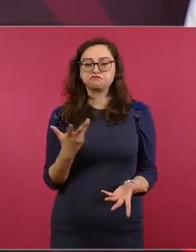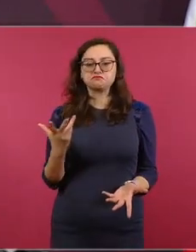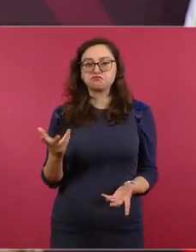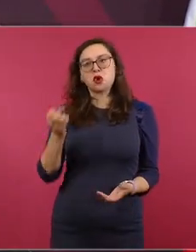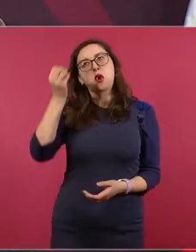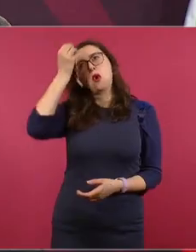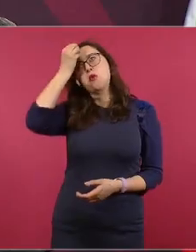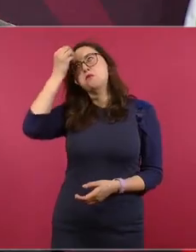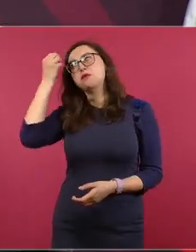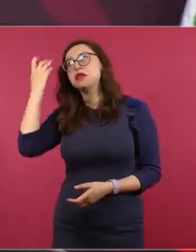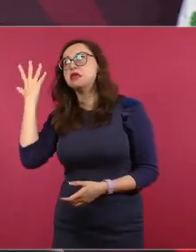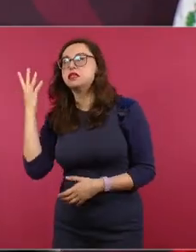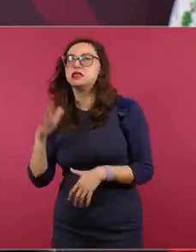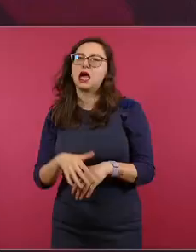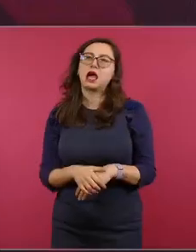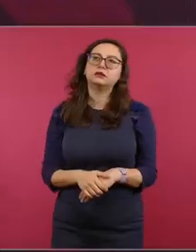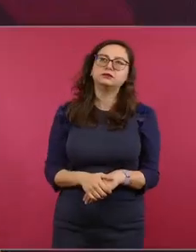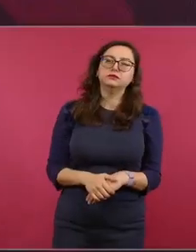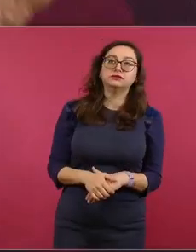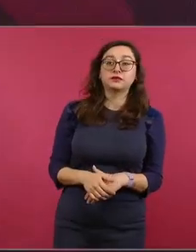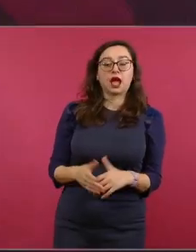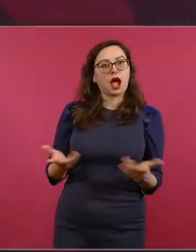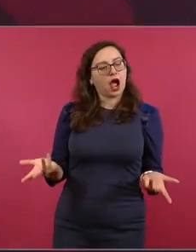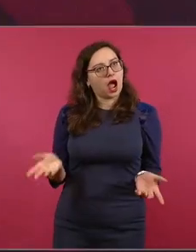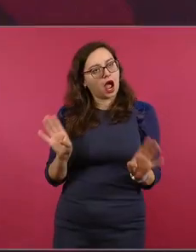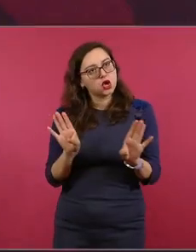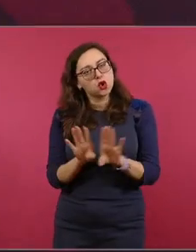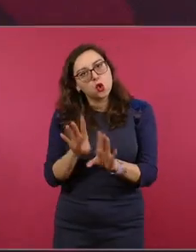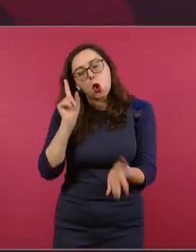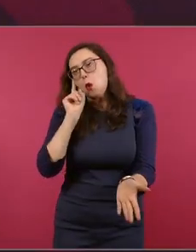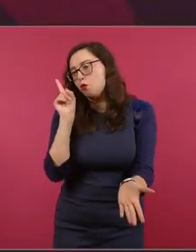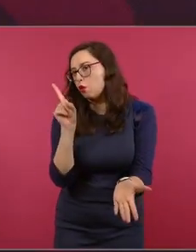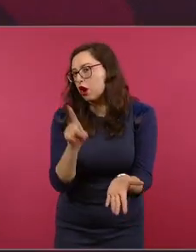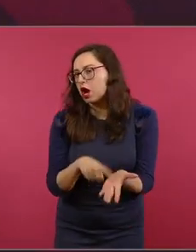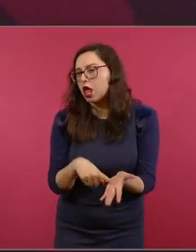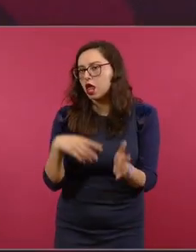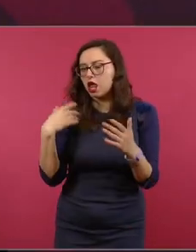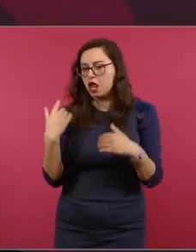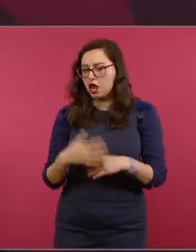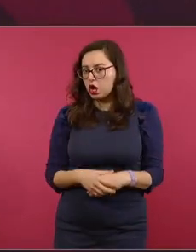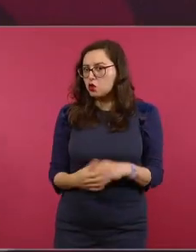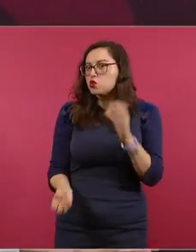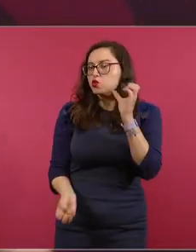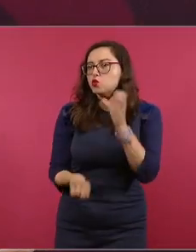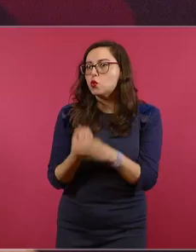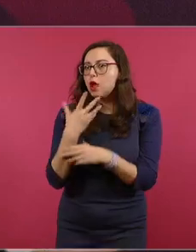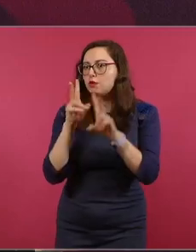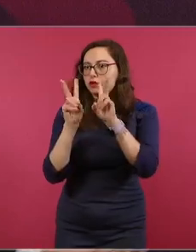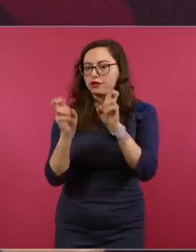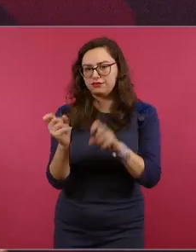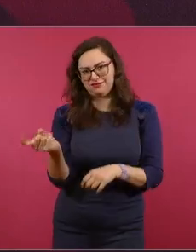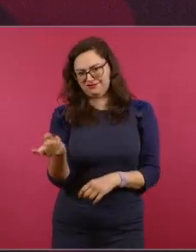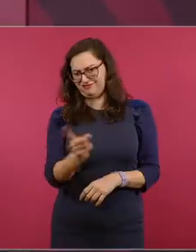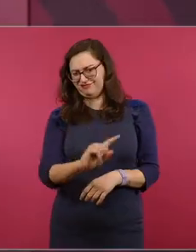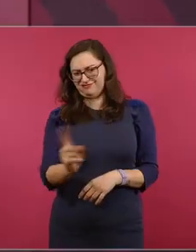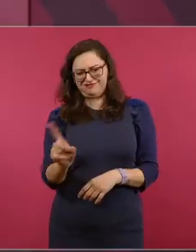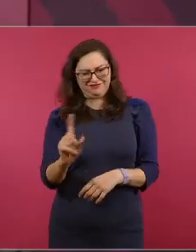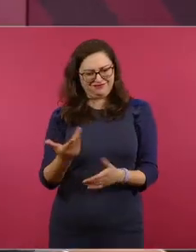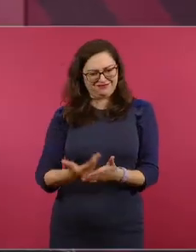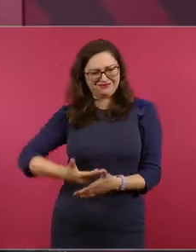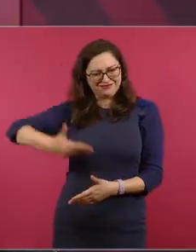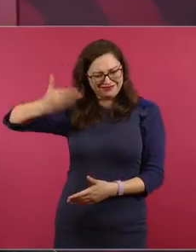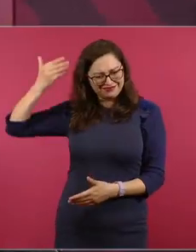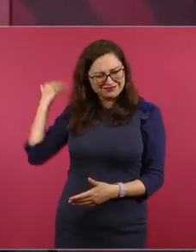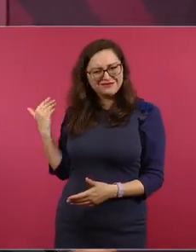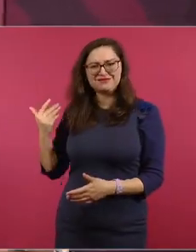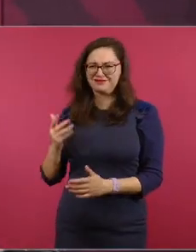no sabemos, como que esto es nuevo. Yo quiero agradecerle a la Secretaría de Marina, porque